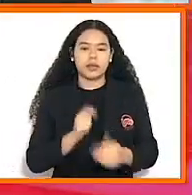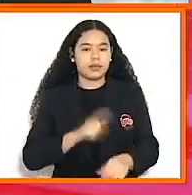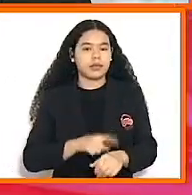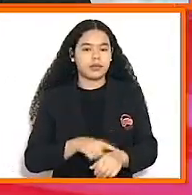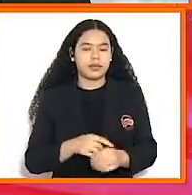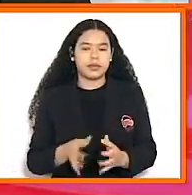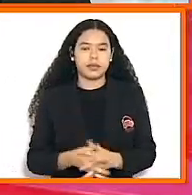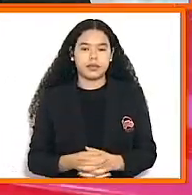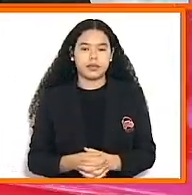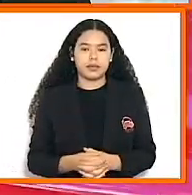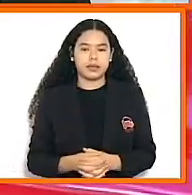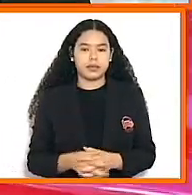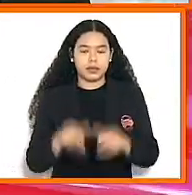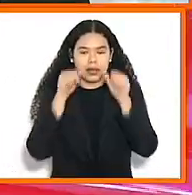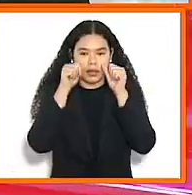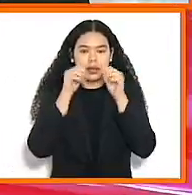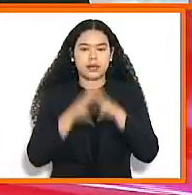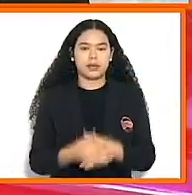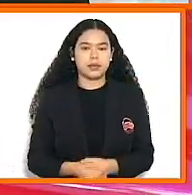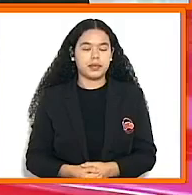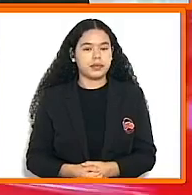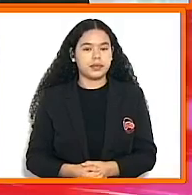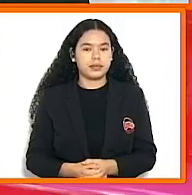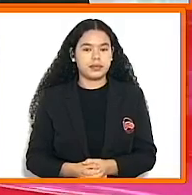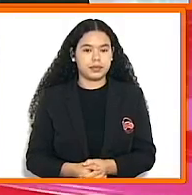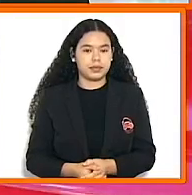es, atentos,